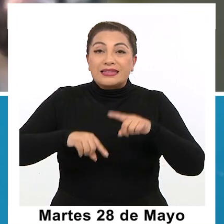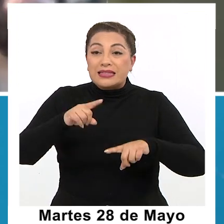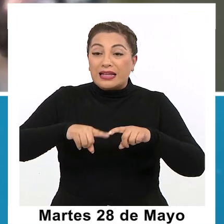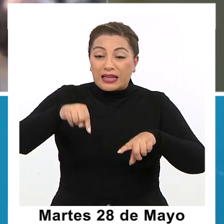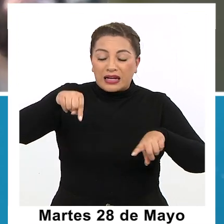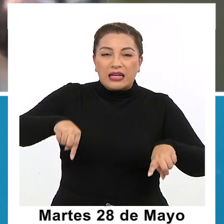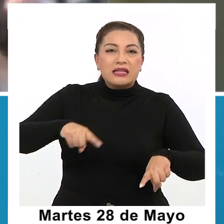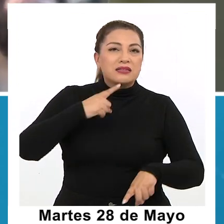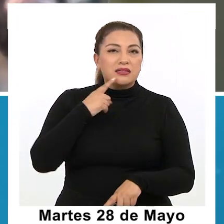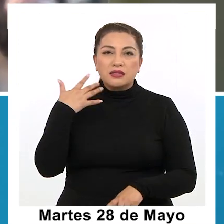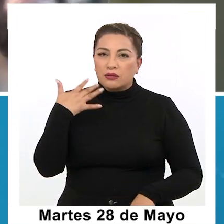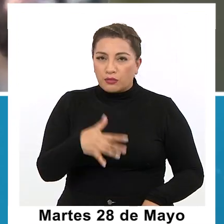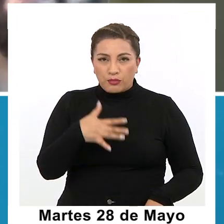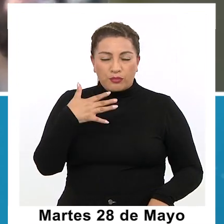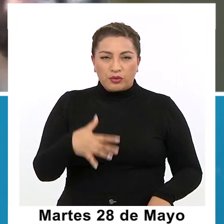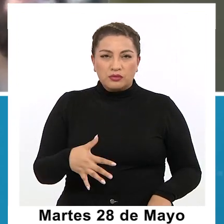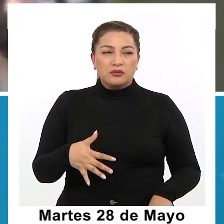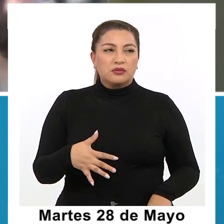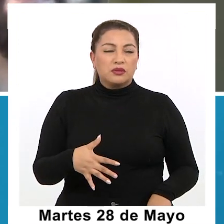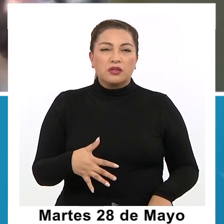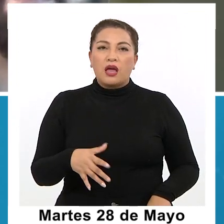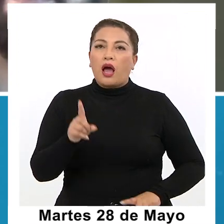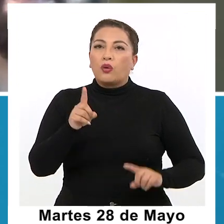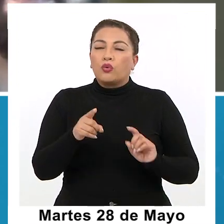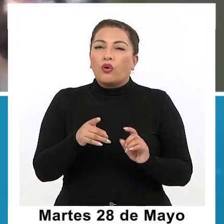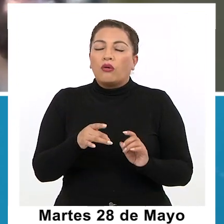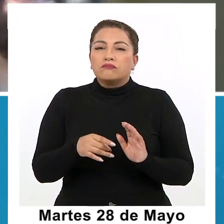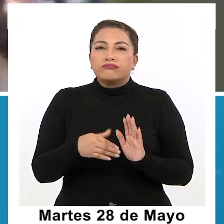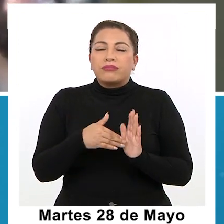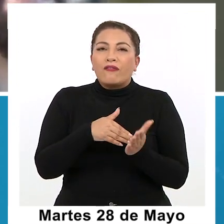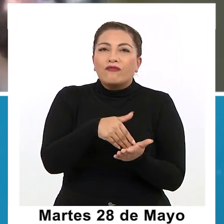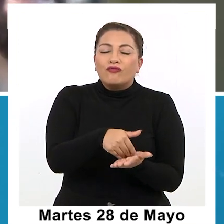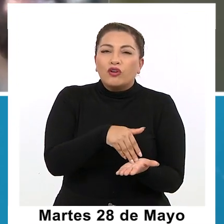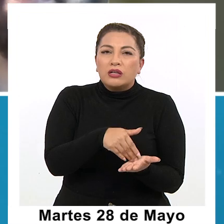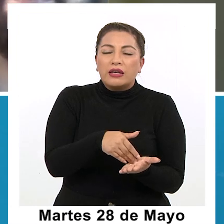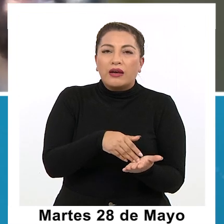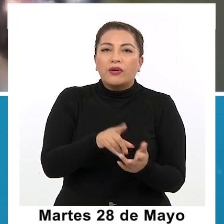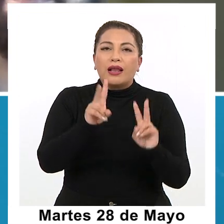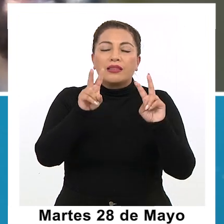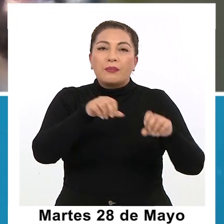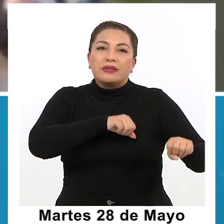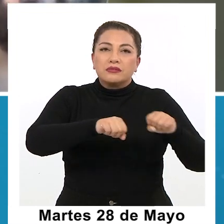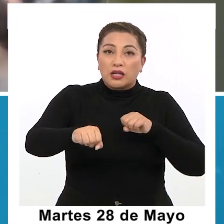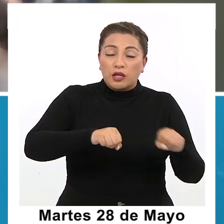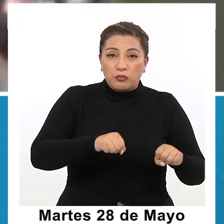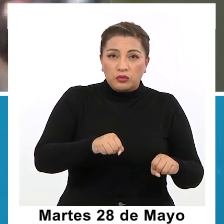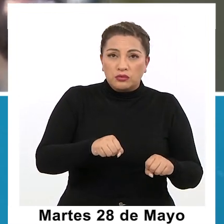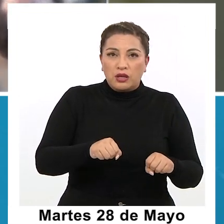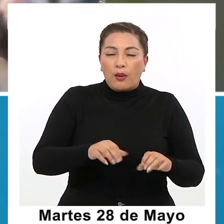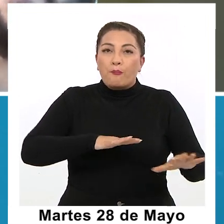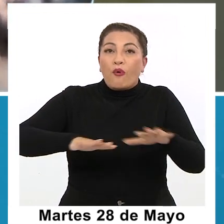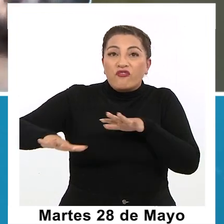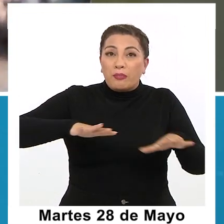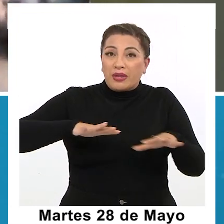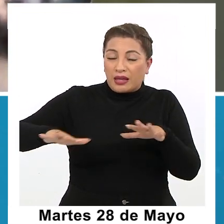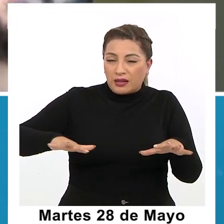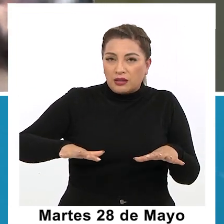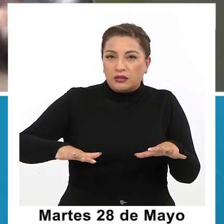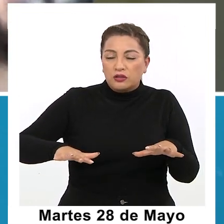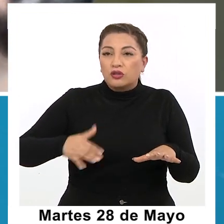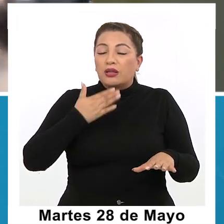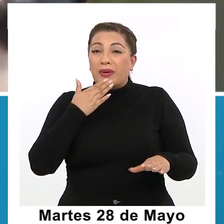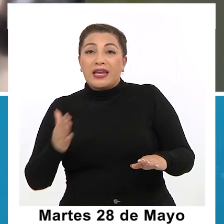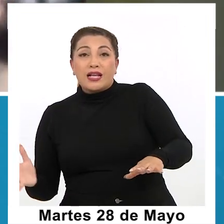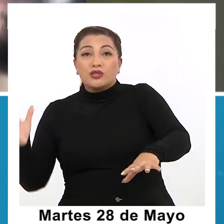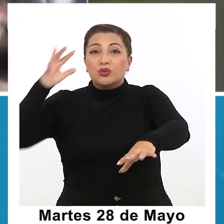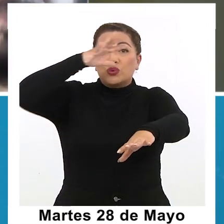de Tarapacá esa condición que los hace muy vulnerables frente a terremotos, no solo por el movimiento en sí, el mismo movimiento tiene tsunami